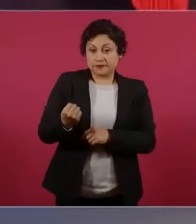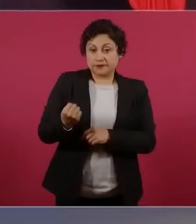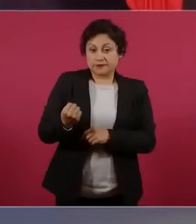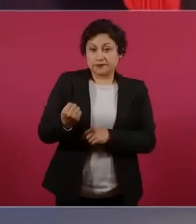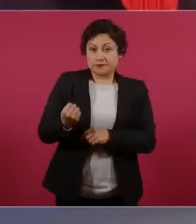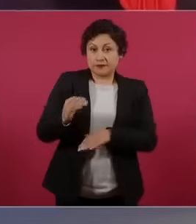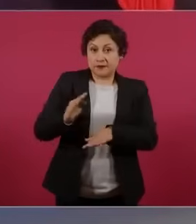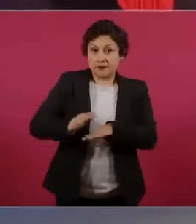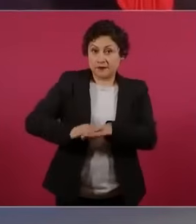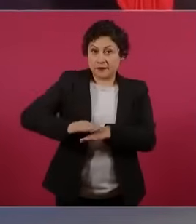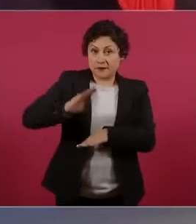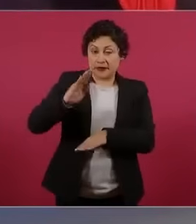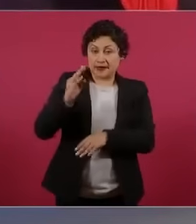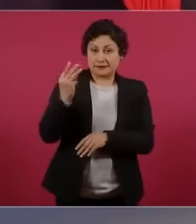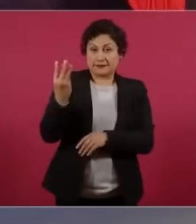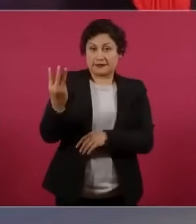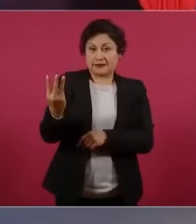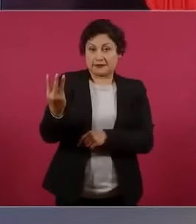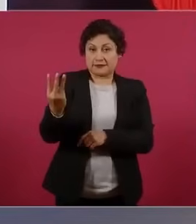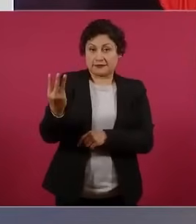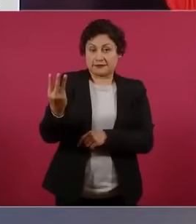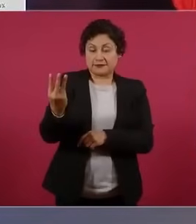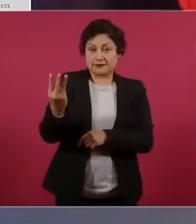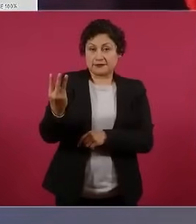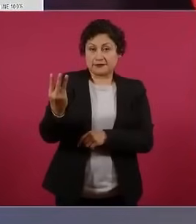más 3,